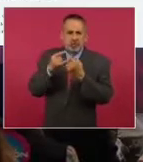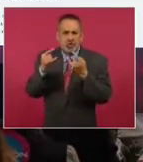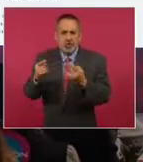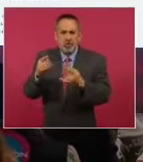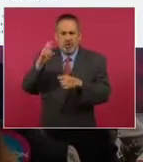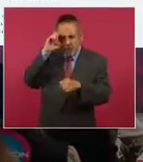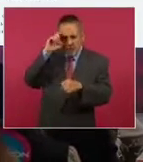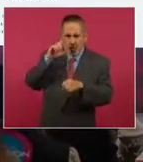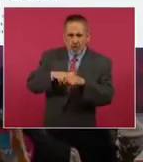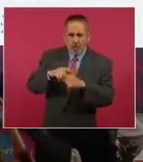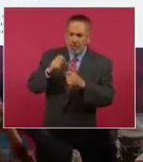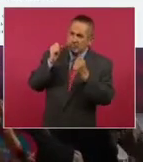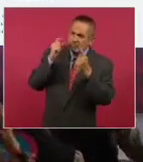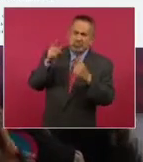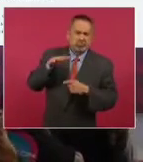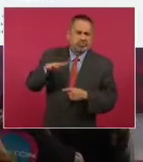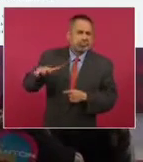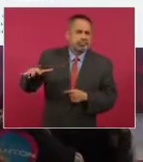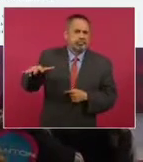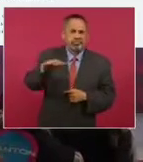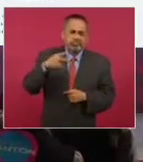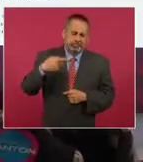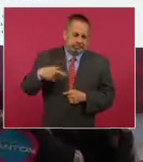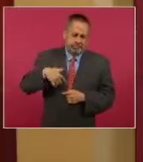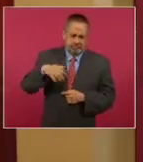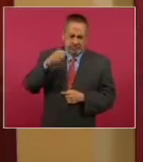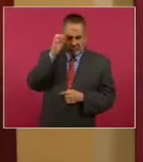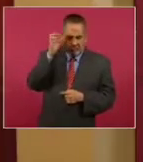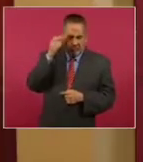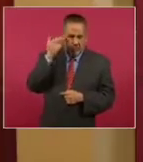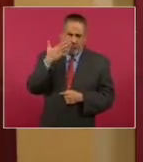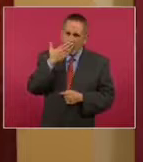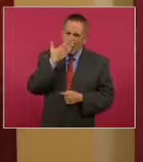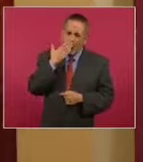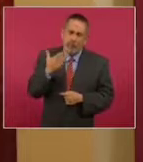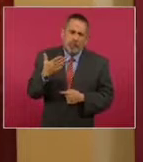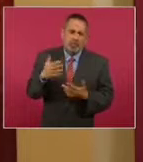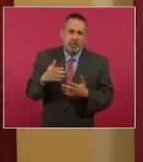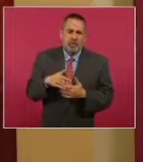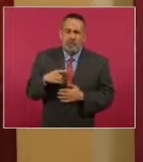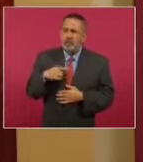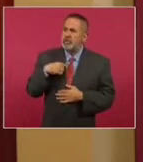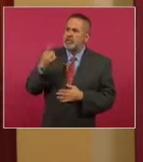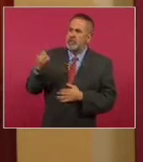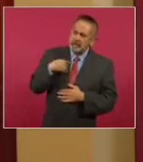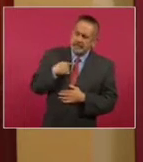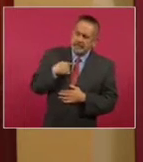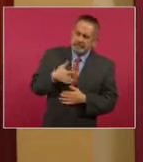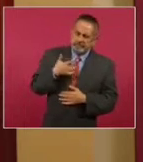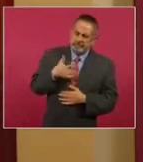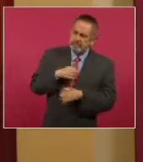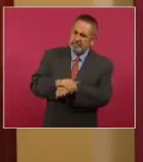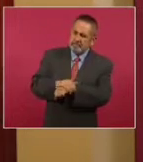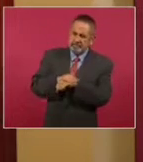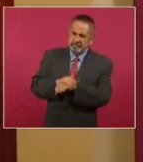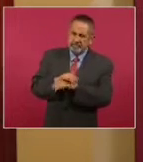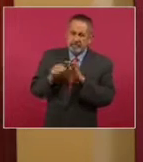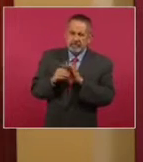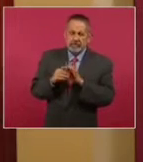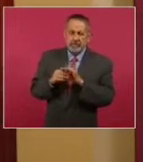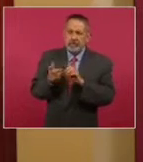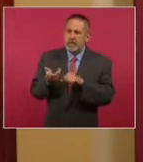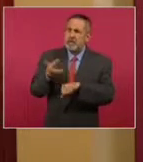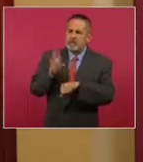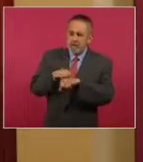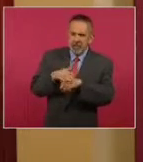su admirable pueblo, y por considerarle nuestro amigo, me dirijo a